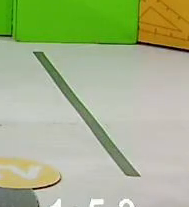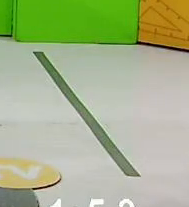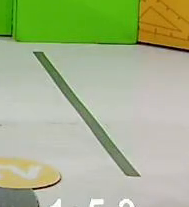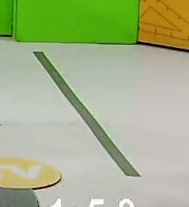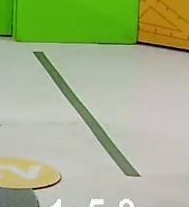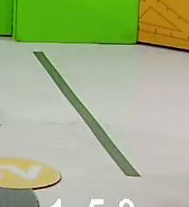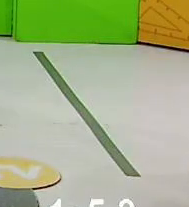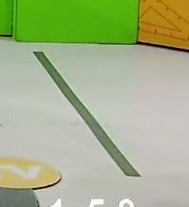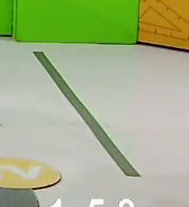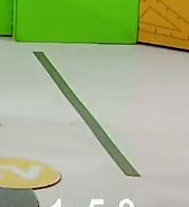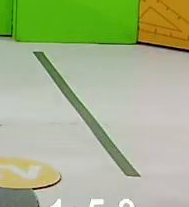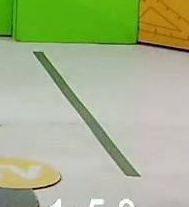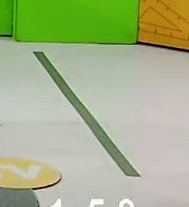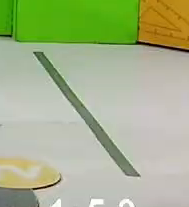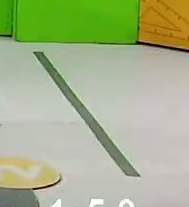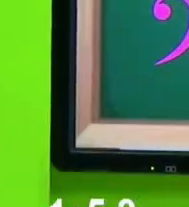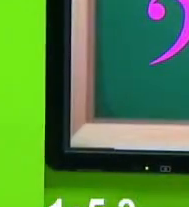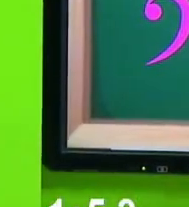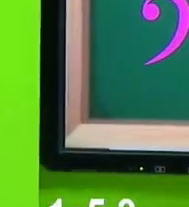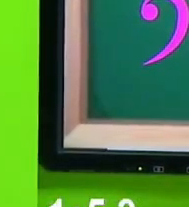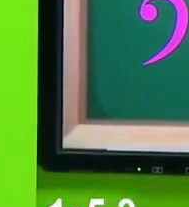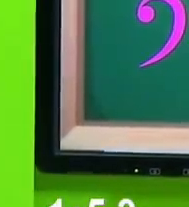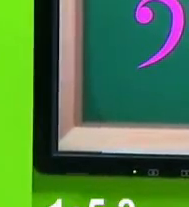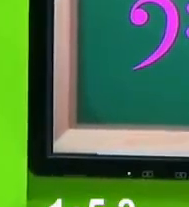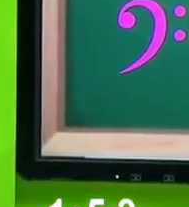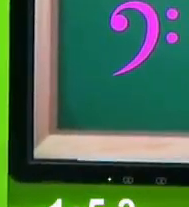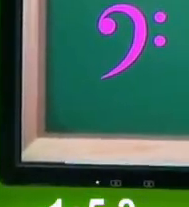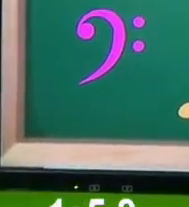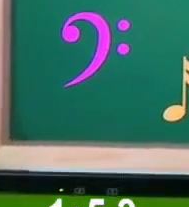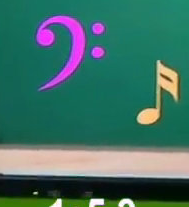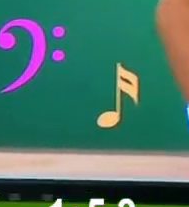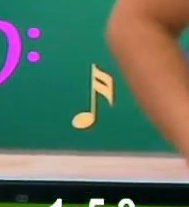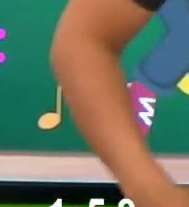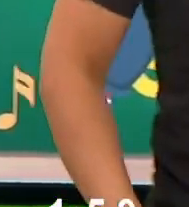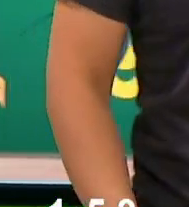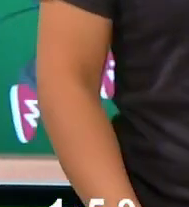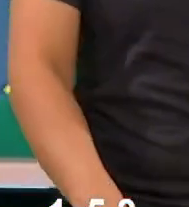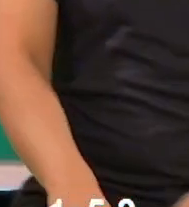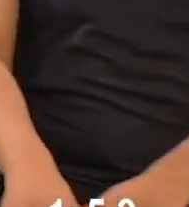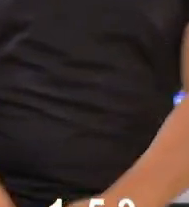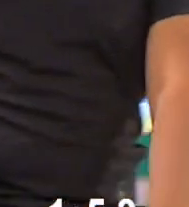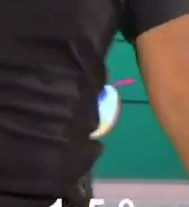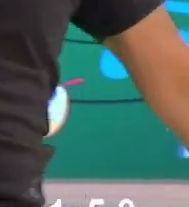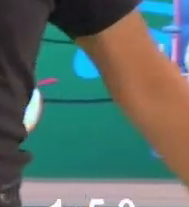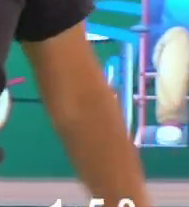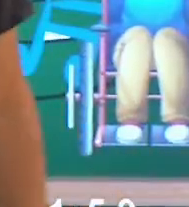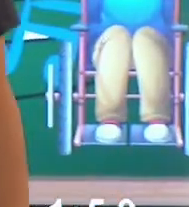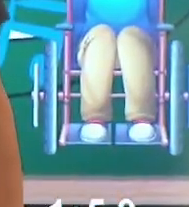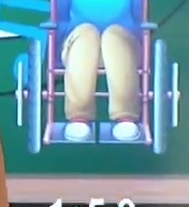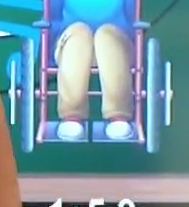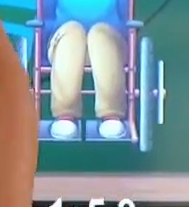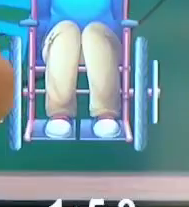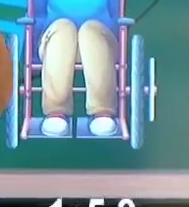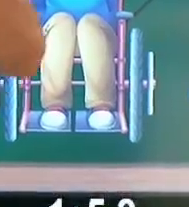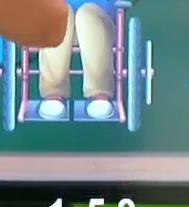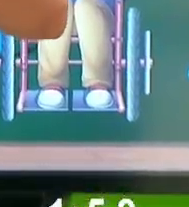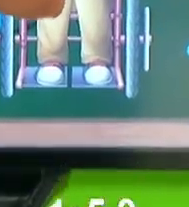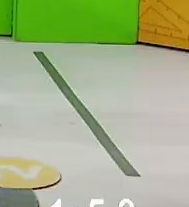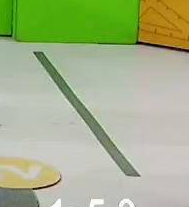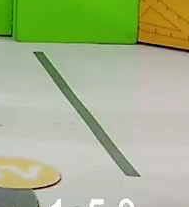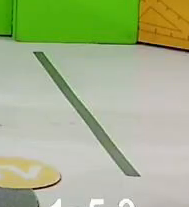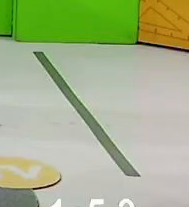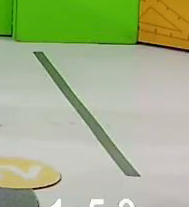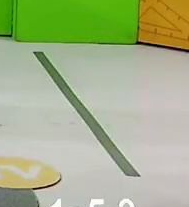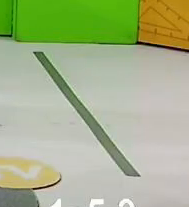Al otro lado. Eso es. Muy bien. Vamos a subir la rodilla. Hacemos